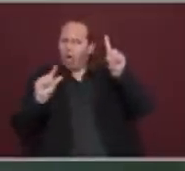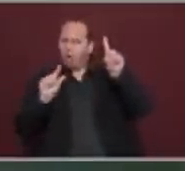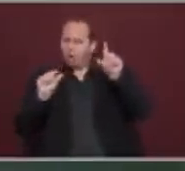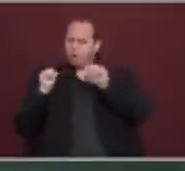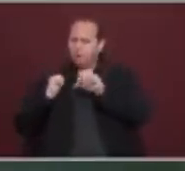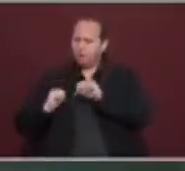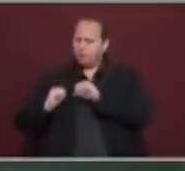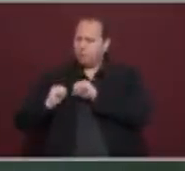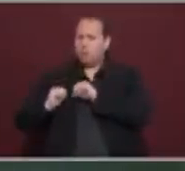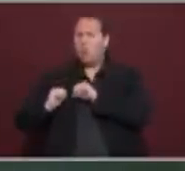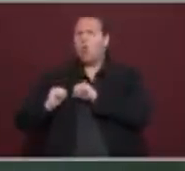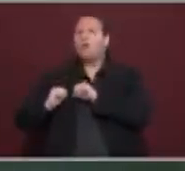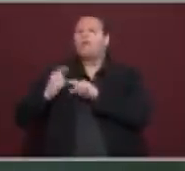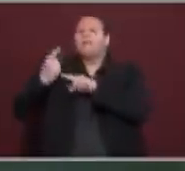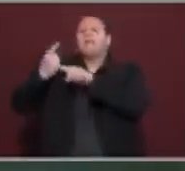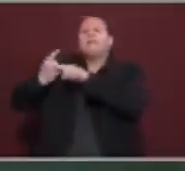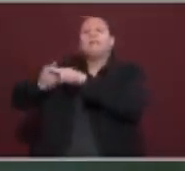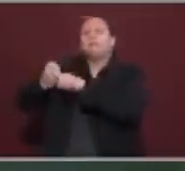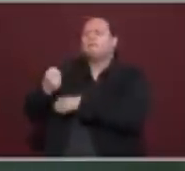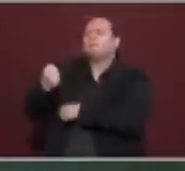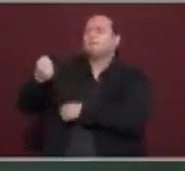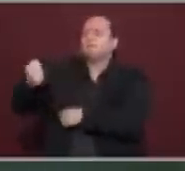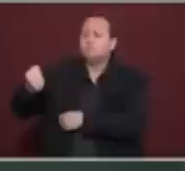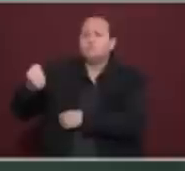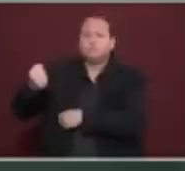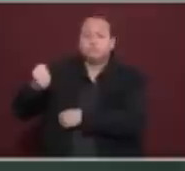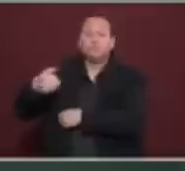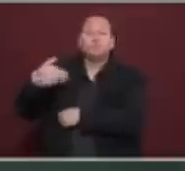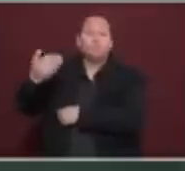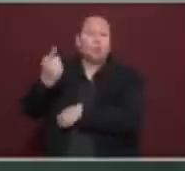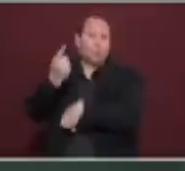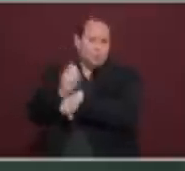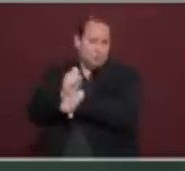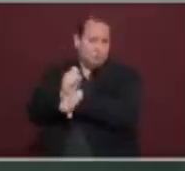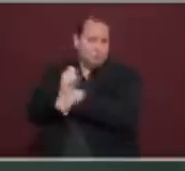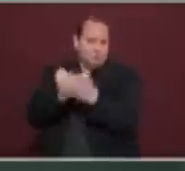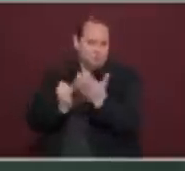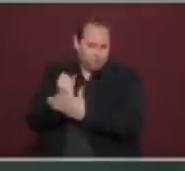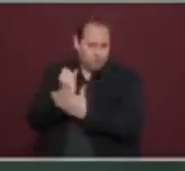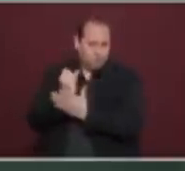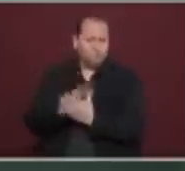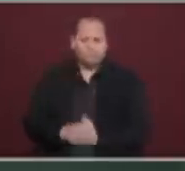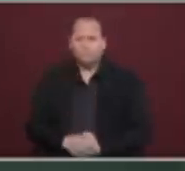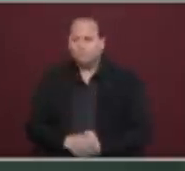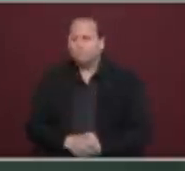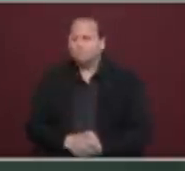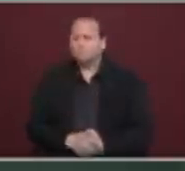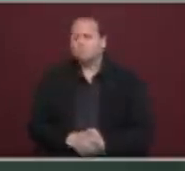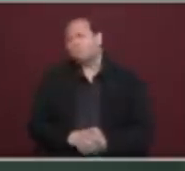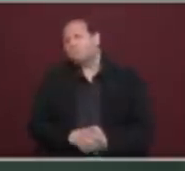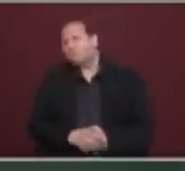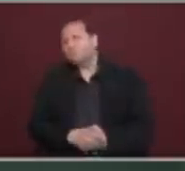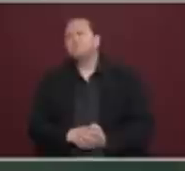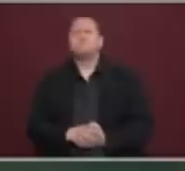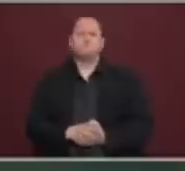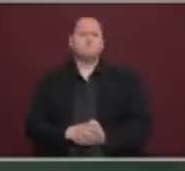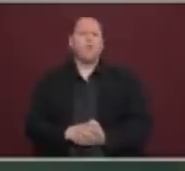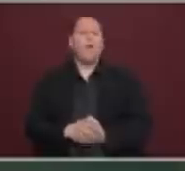una semana más ya se está haciendo una